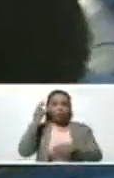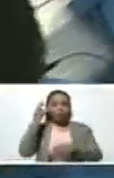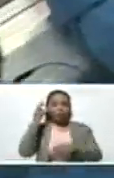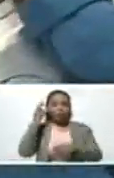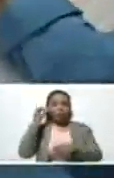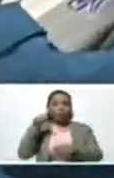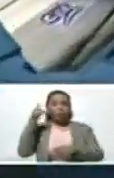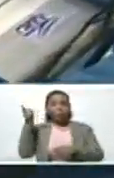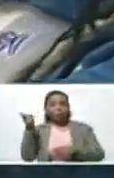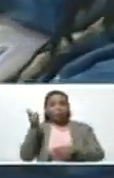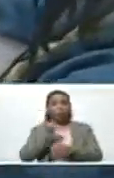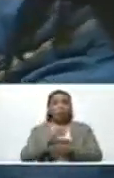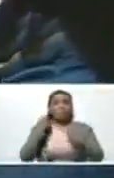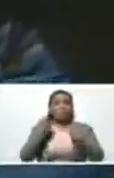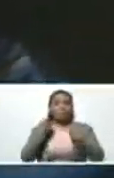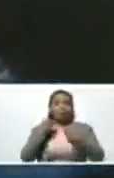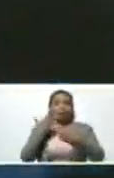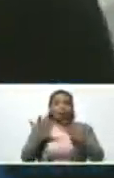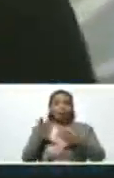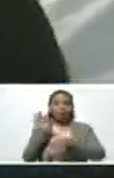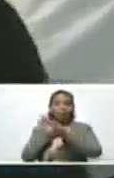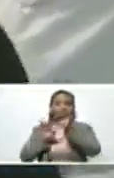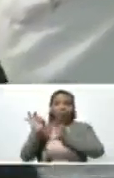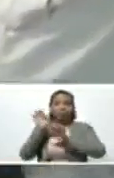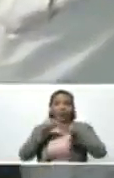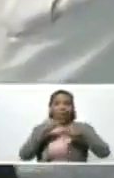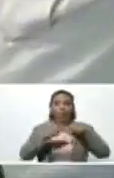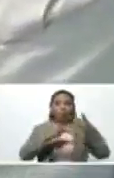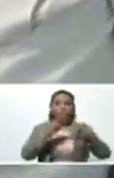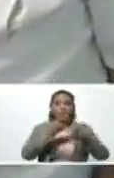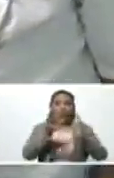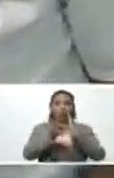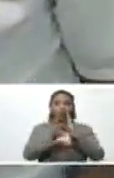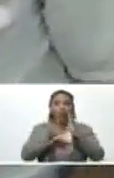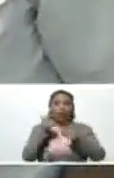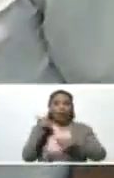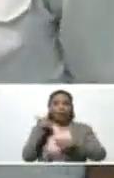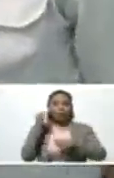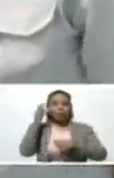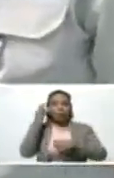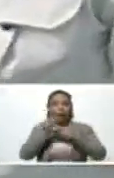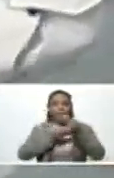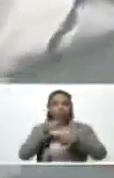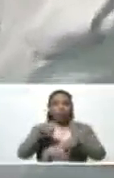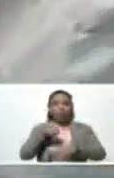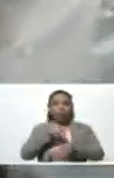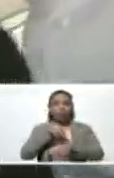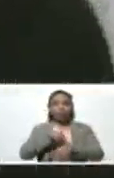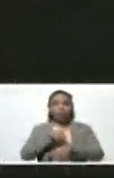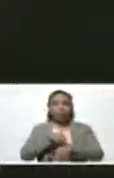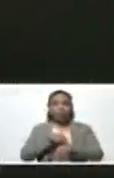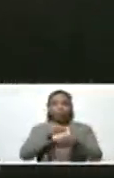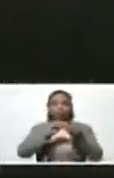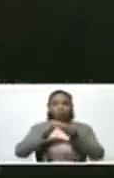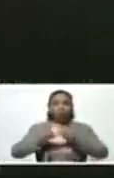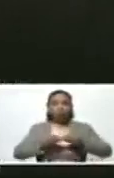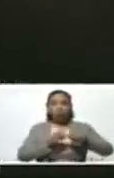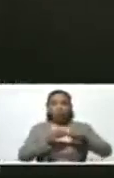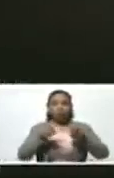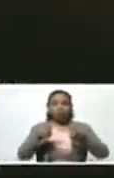Bermúdez para que nos indique el proceso tecnológico que ella está haciendo en este momento en el ensamblaje de este